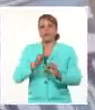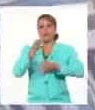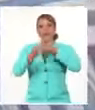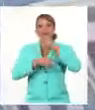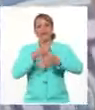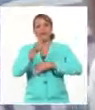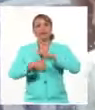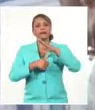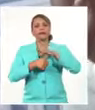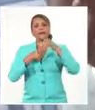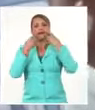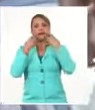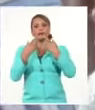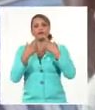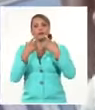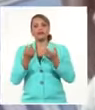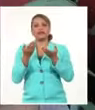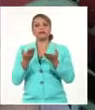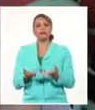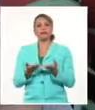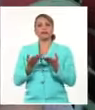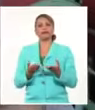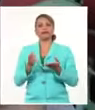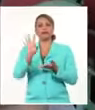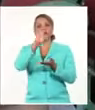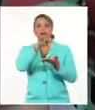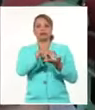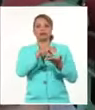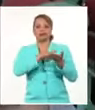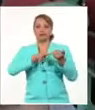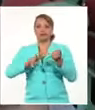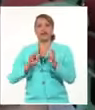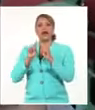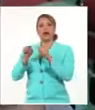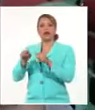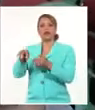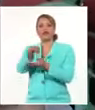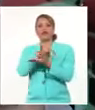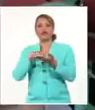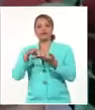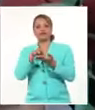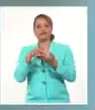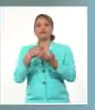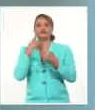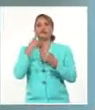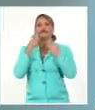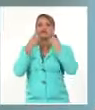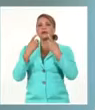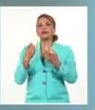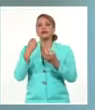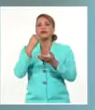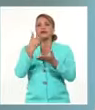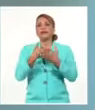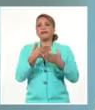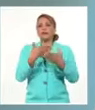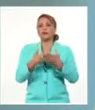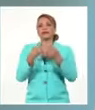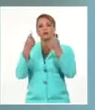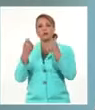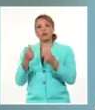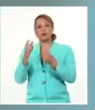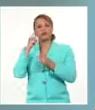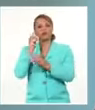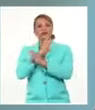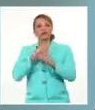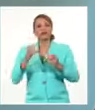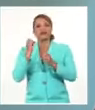cubano, tiene un importante peso en la ciudad y la provincia porque en ella se encuentran enclavados importantes centros económicos, científicos,